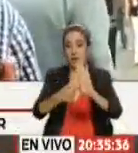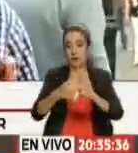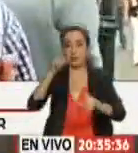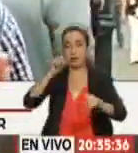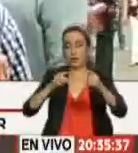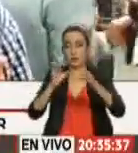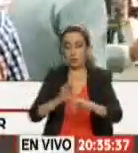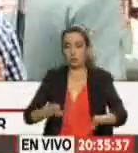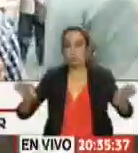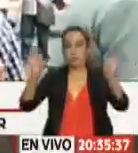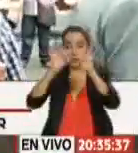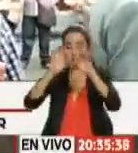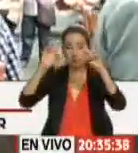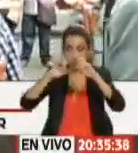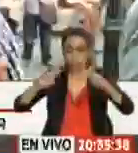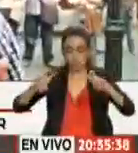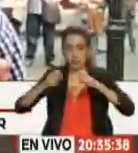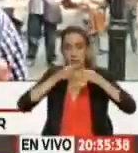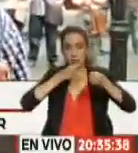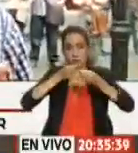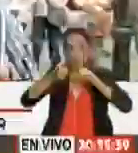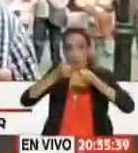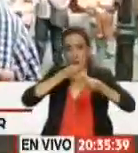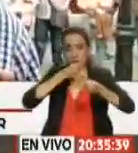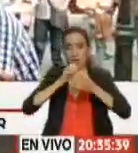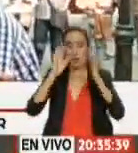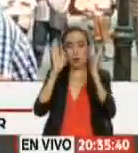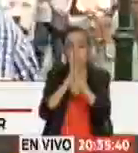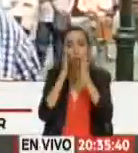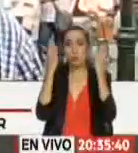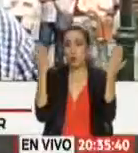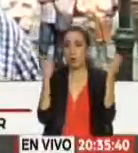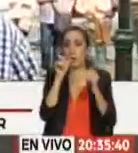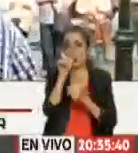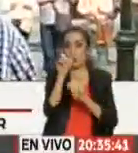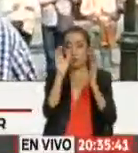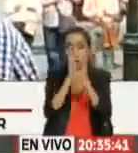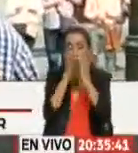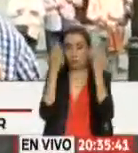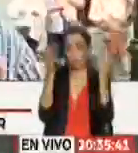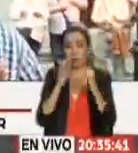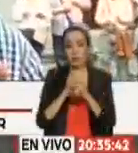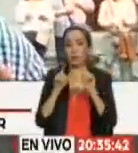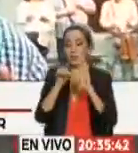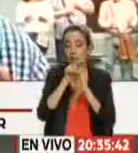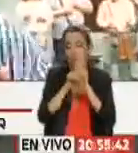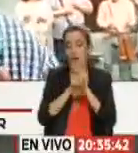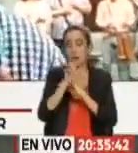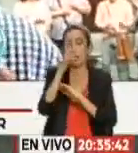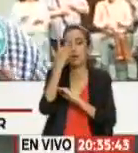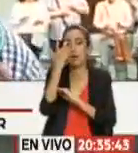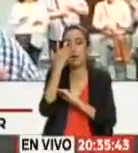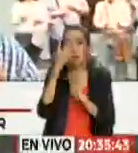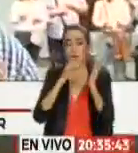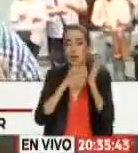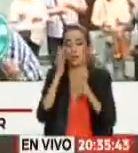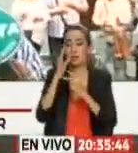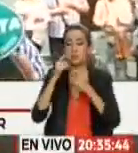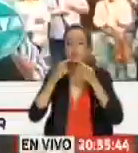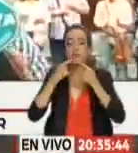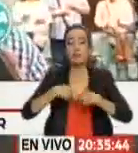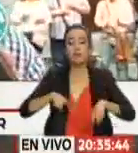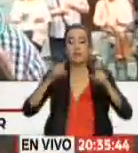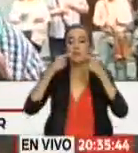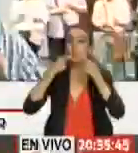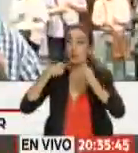una importante investigación periodística, un libro que hacia el 13 de abril vamos a hacer público acá en